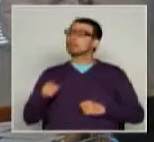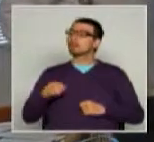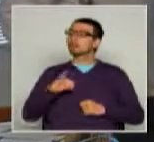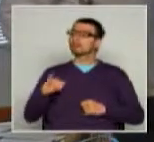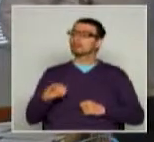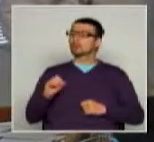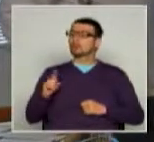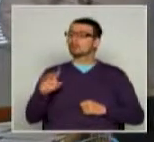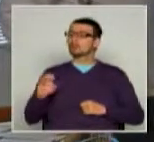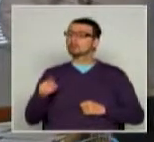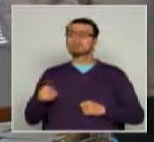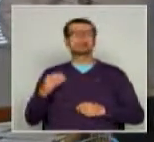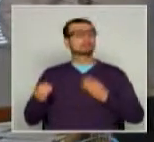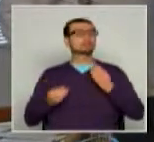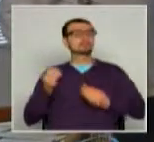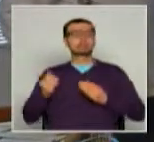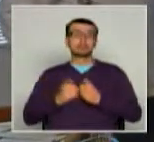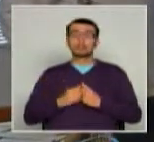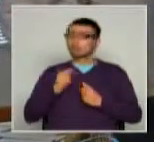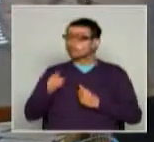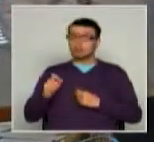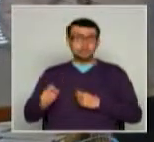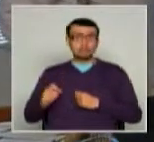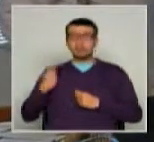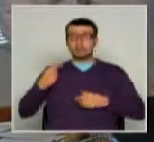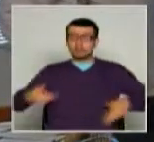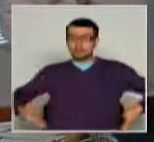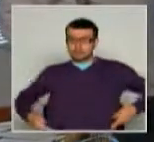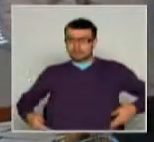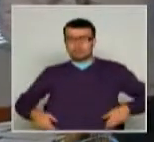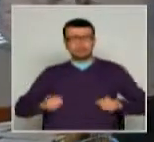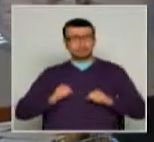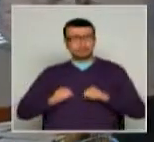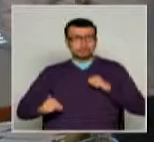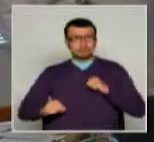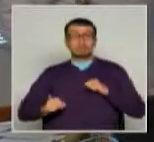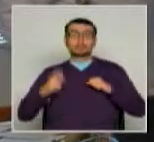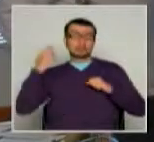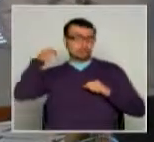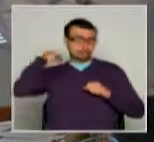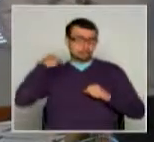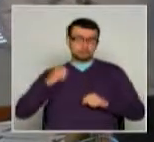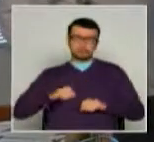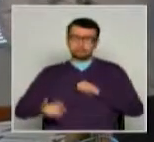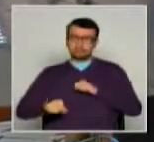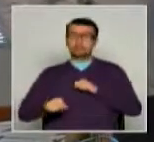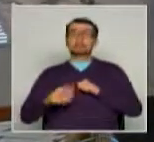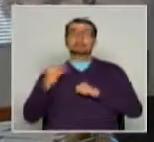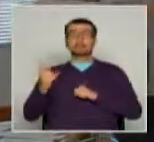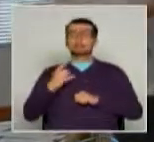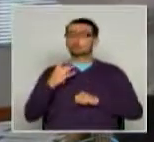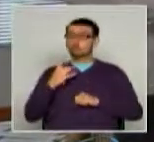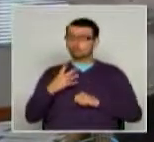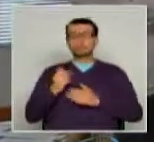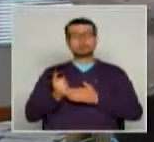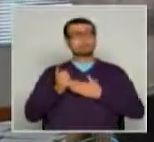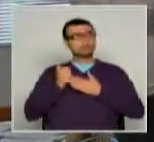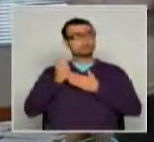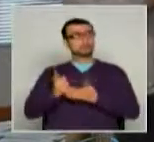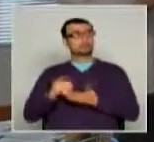vamos a liberar la tensión de la cadera y luego vamos a liberar la tensión lumbal, que es donde él tiene concentrado el dolor.